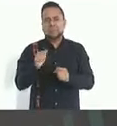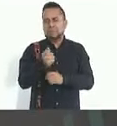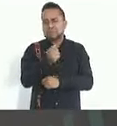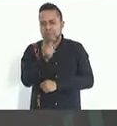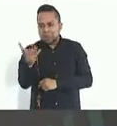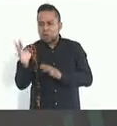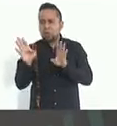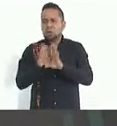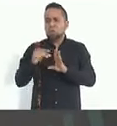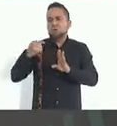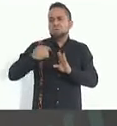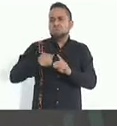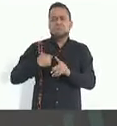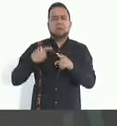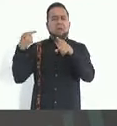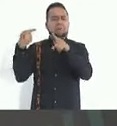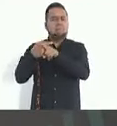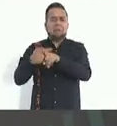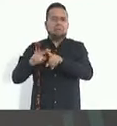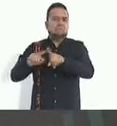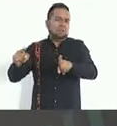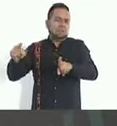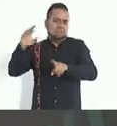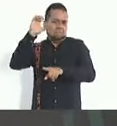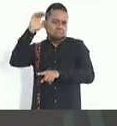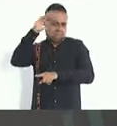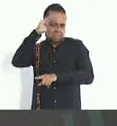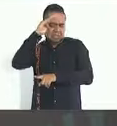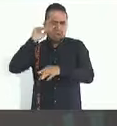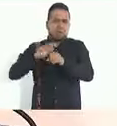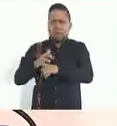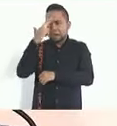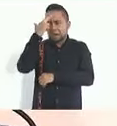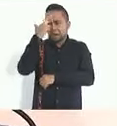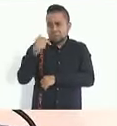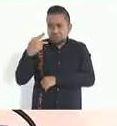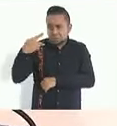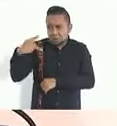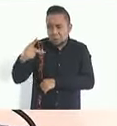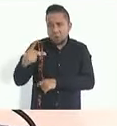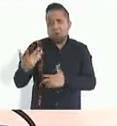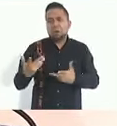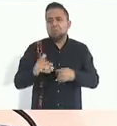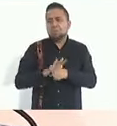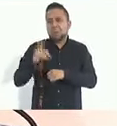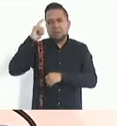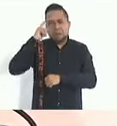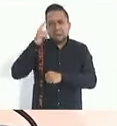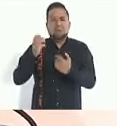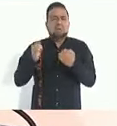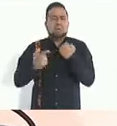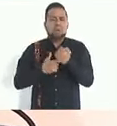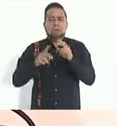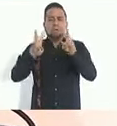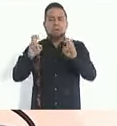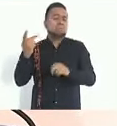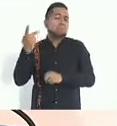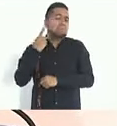nosotros es fundamentalmente por razones de índole